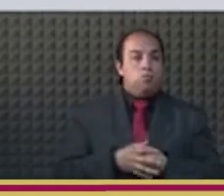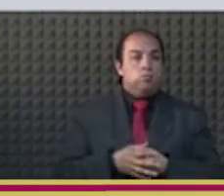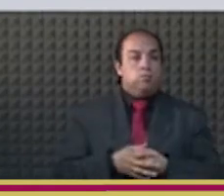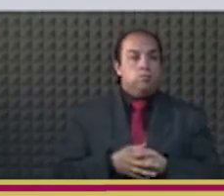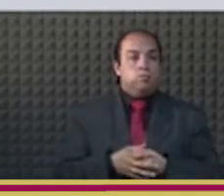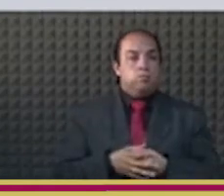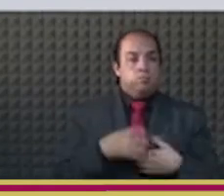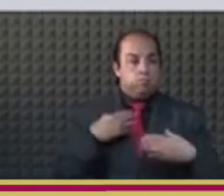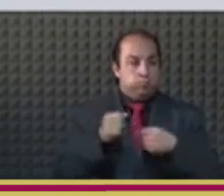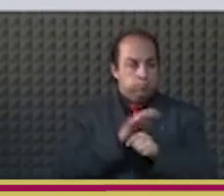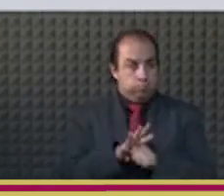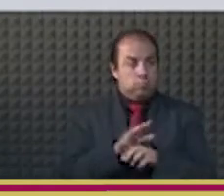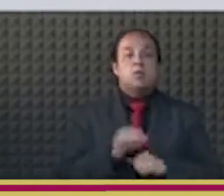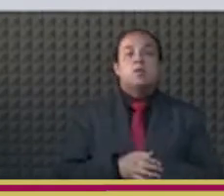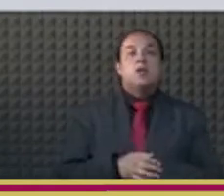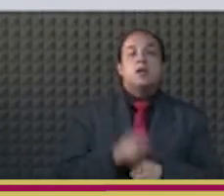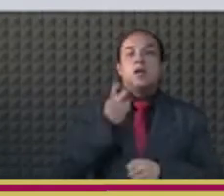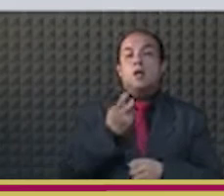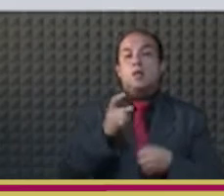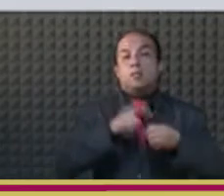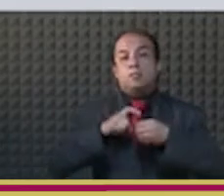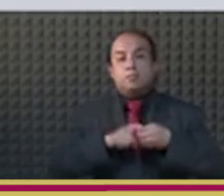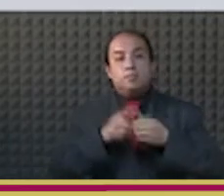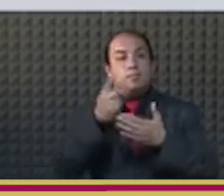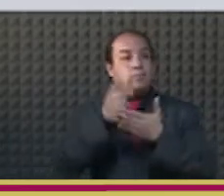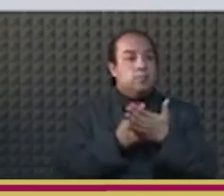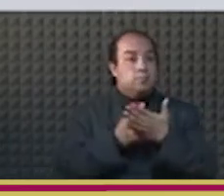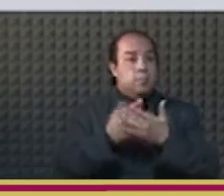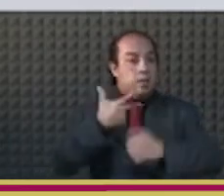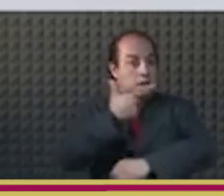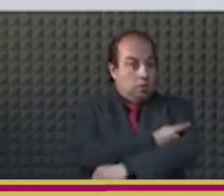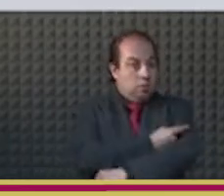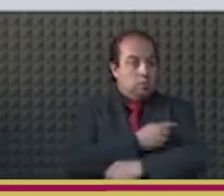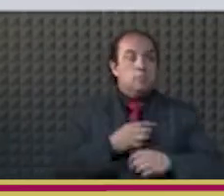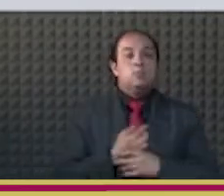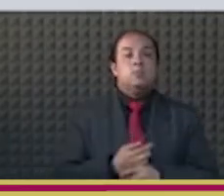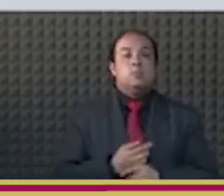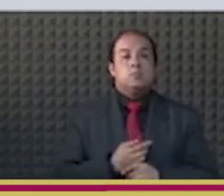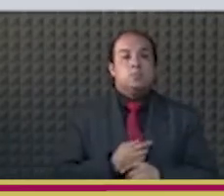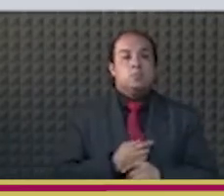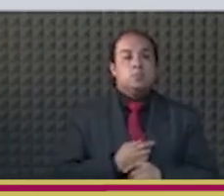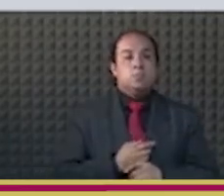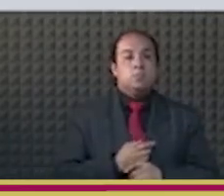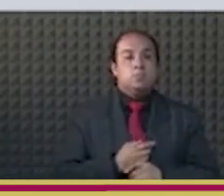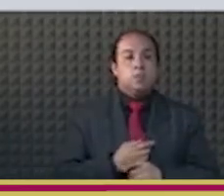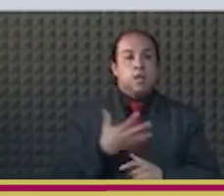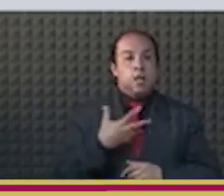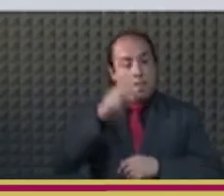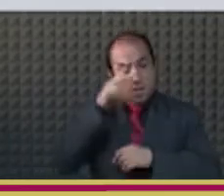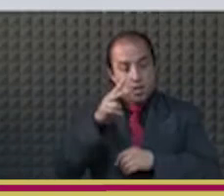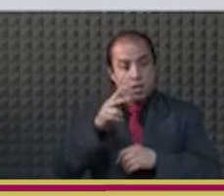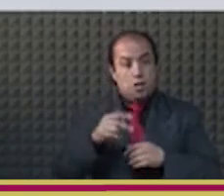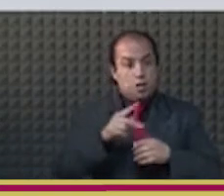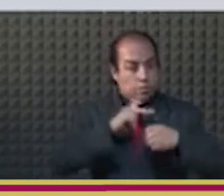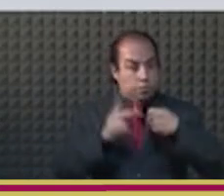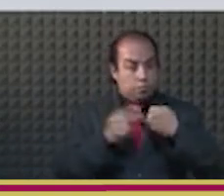eso incorporamos la estrategia en la vacunación, que coloca a México entre los países